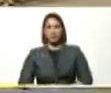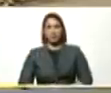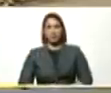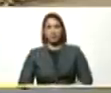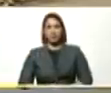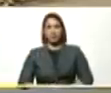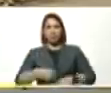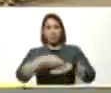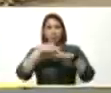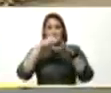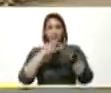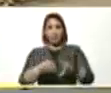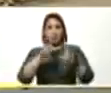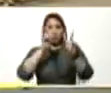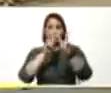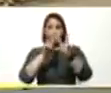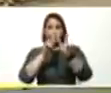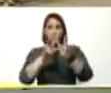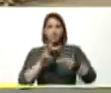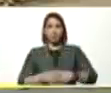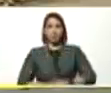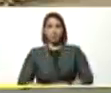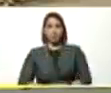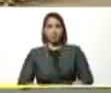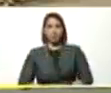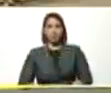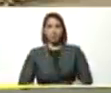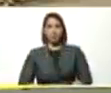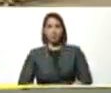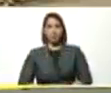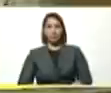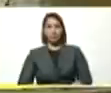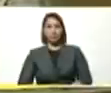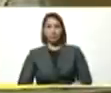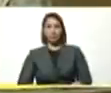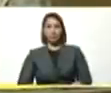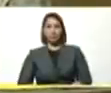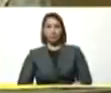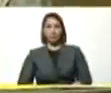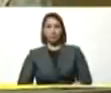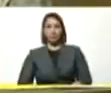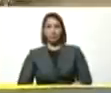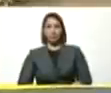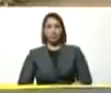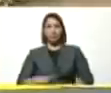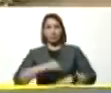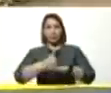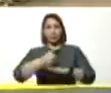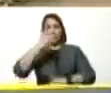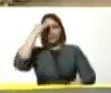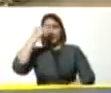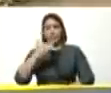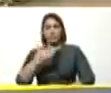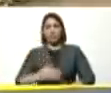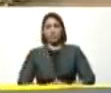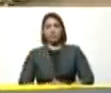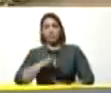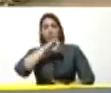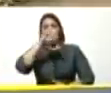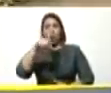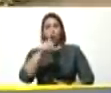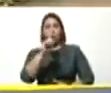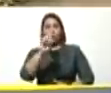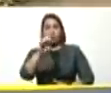al ministro de Vivienda, el de Maro Villarroel, al mayor general José Antonio